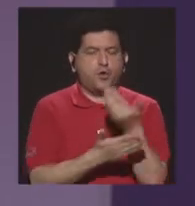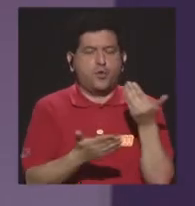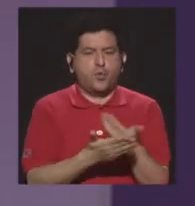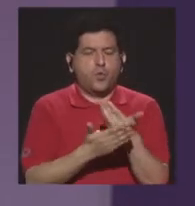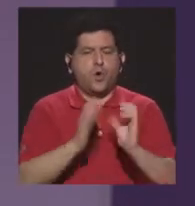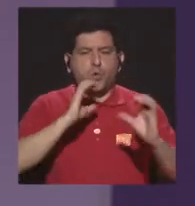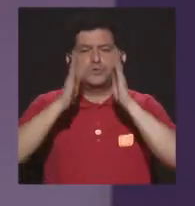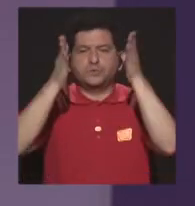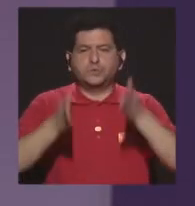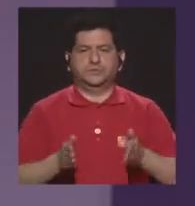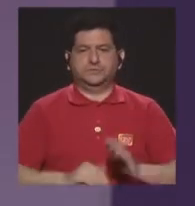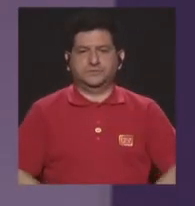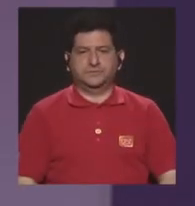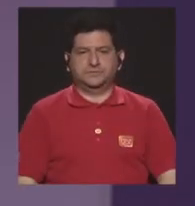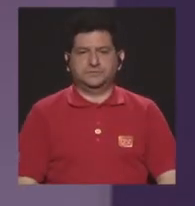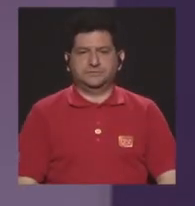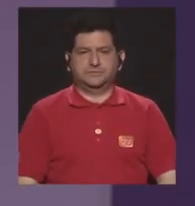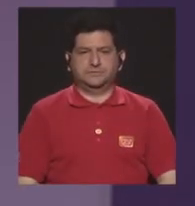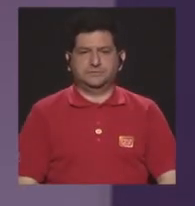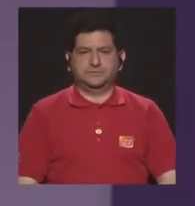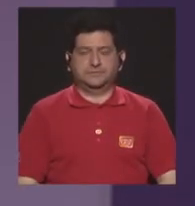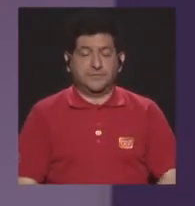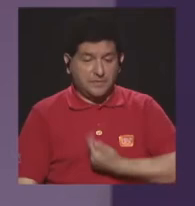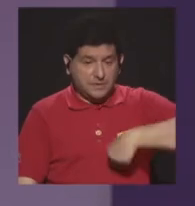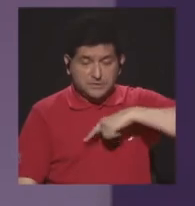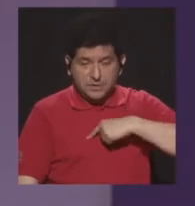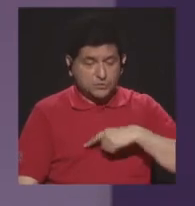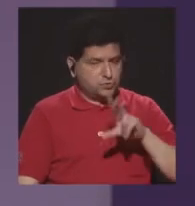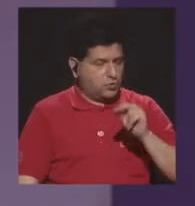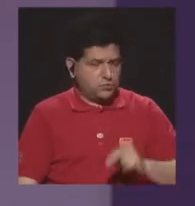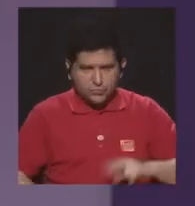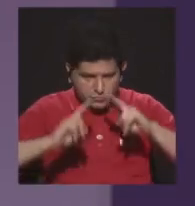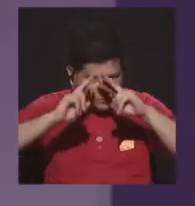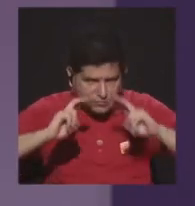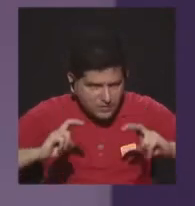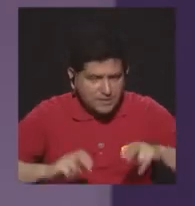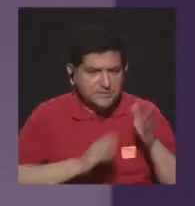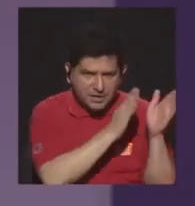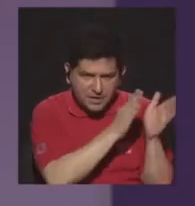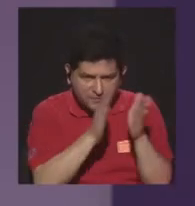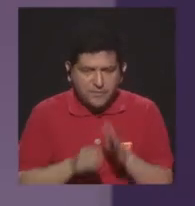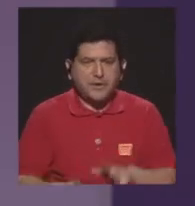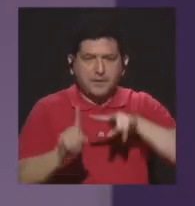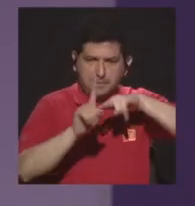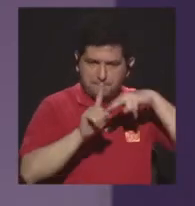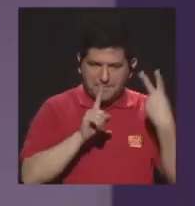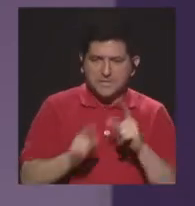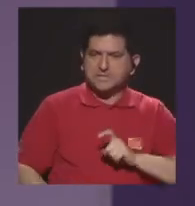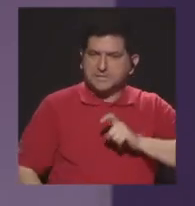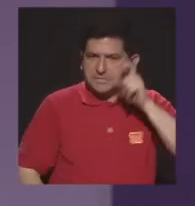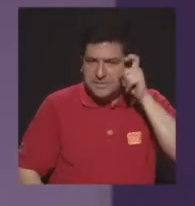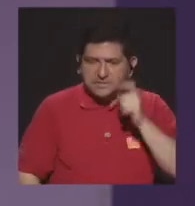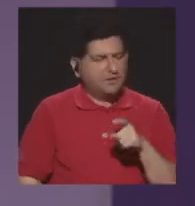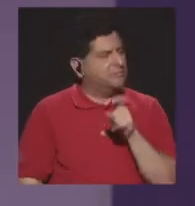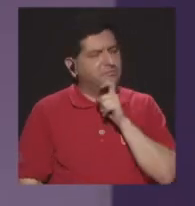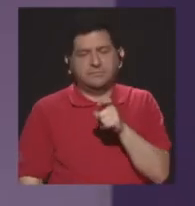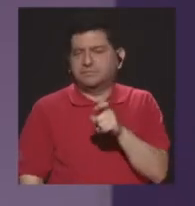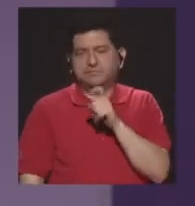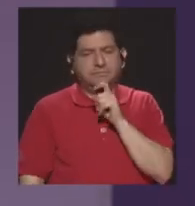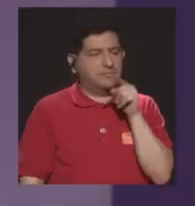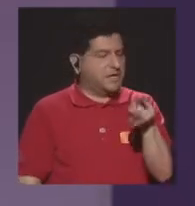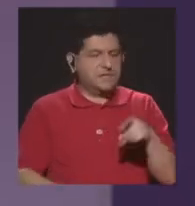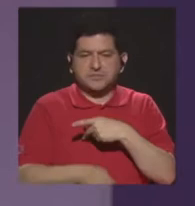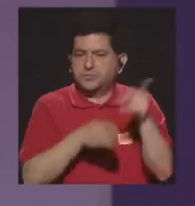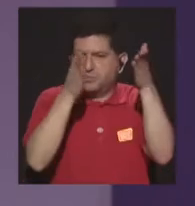nuevas comunicadoras. Si no ponemos sobre la palestra la formación con perspectiva de género, difícilmente cuando